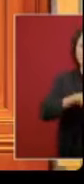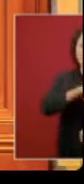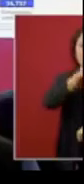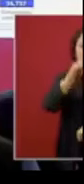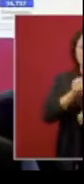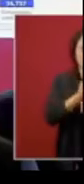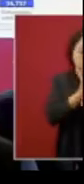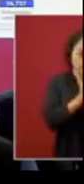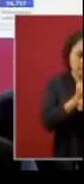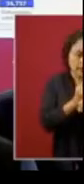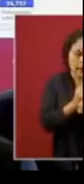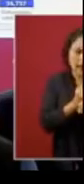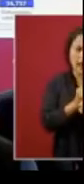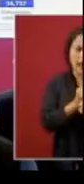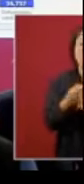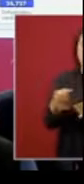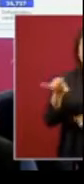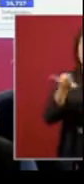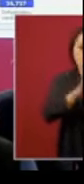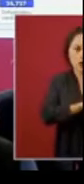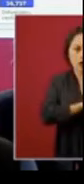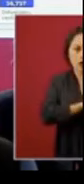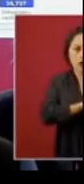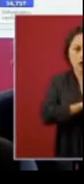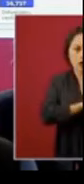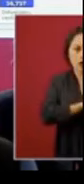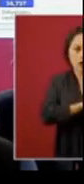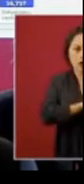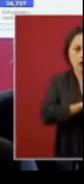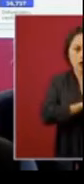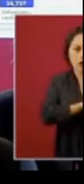siendo COVID-19.